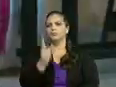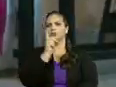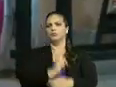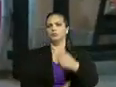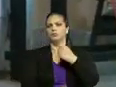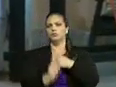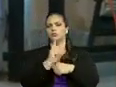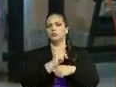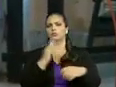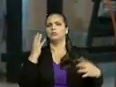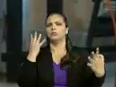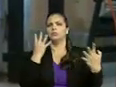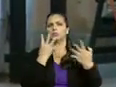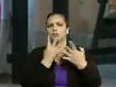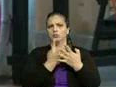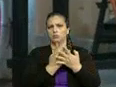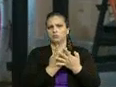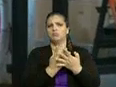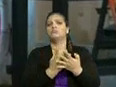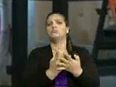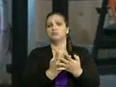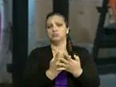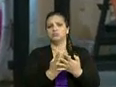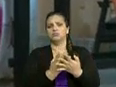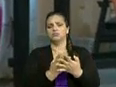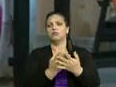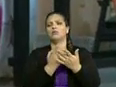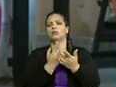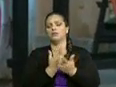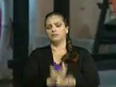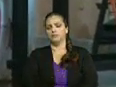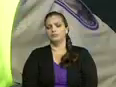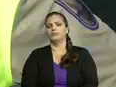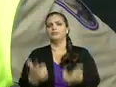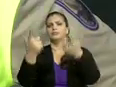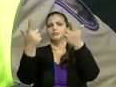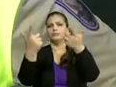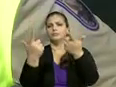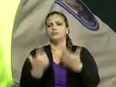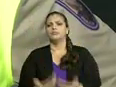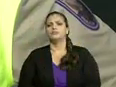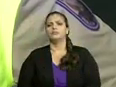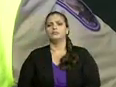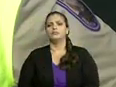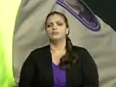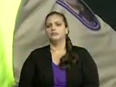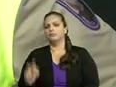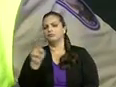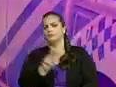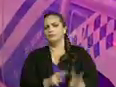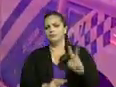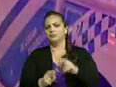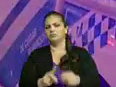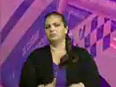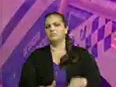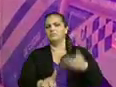cárcel. Entonces estamos, todo ese tipo de información estamos recabando a fin de poder determinar los causantes de este hecho.